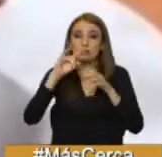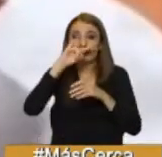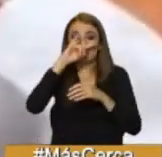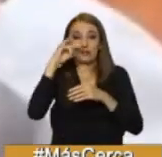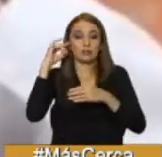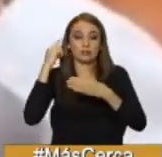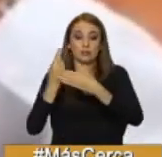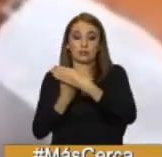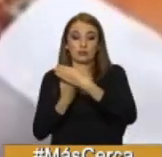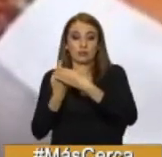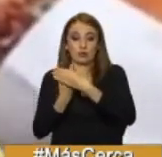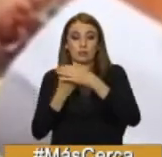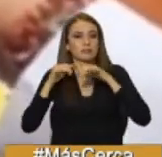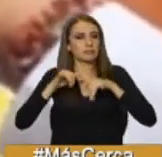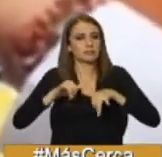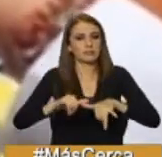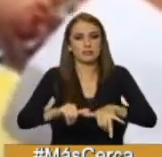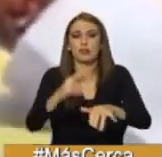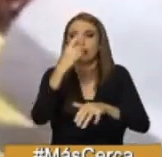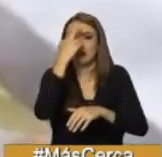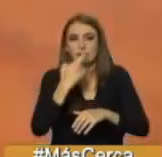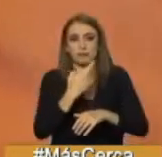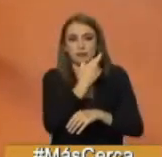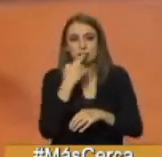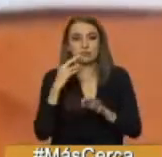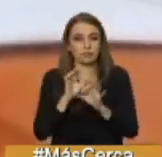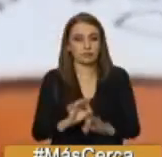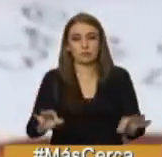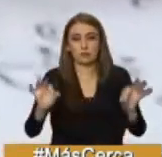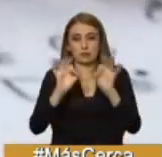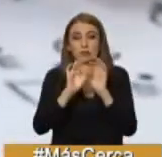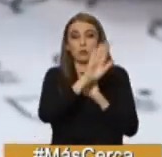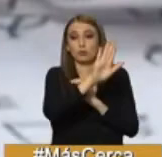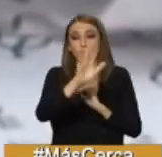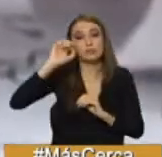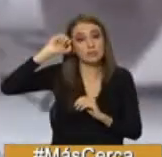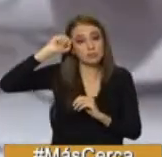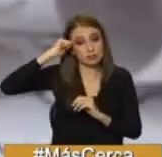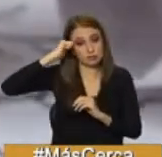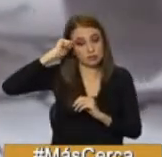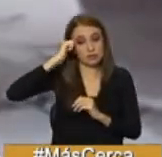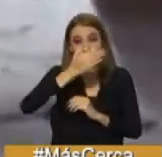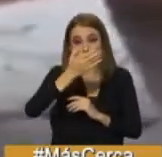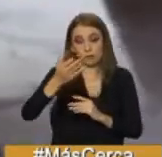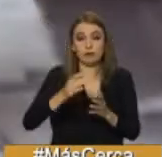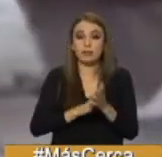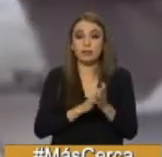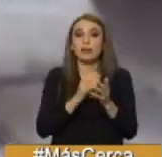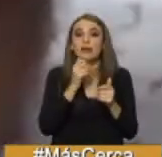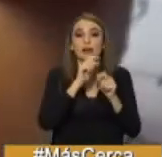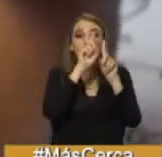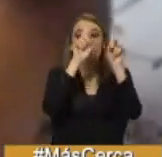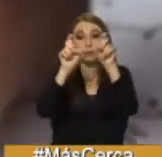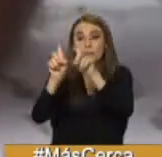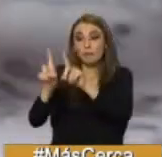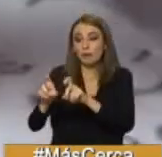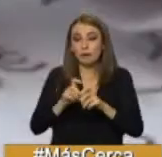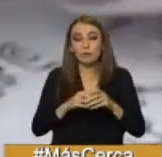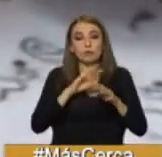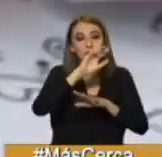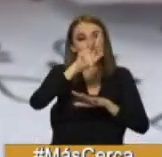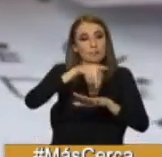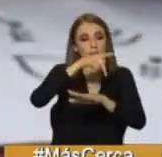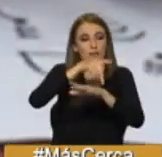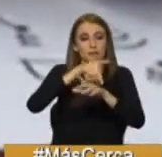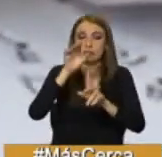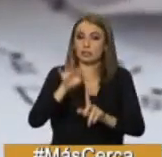no abandonen los tratamientos médicos. No olvide consultar con un especialista médico, quien le podrá orientar en las terapias